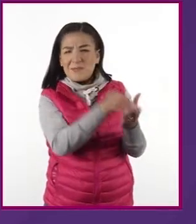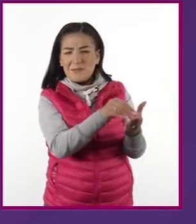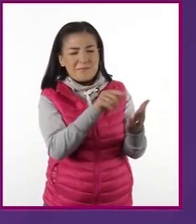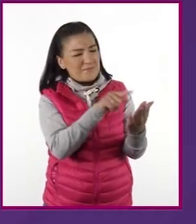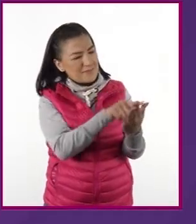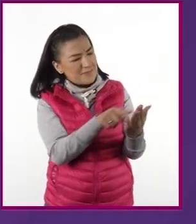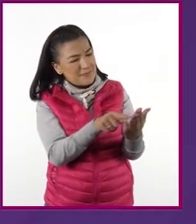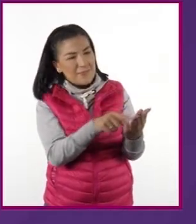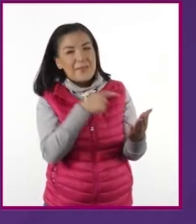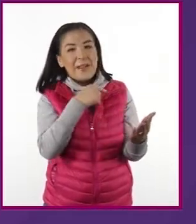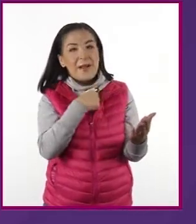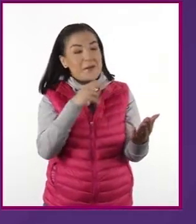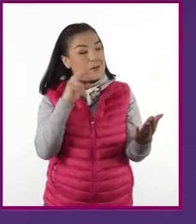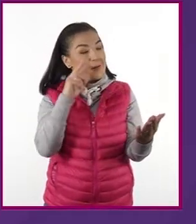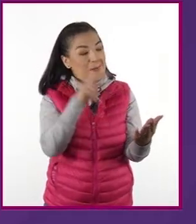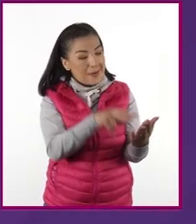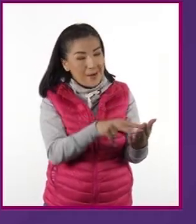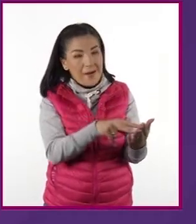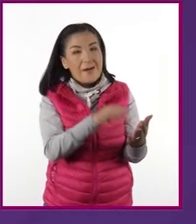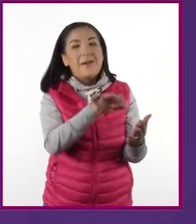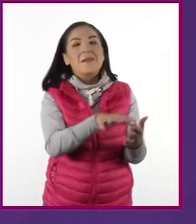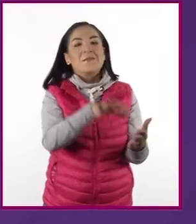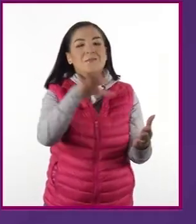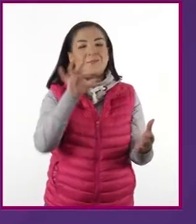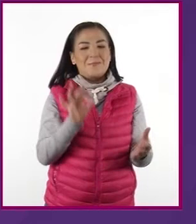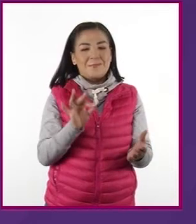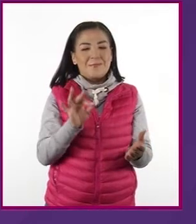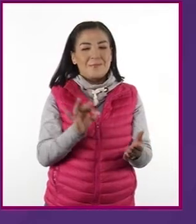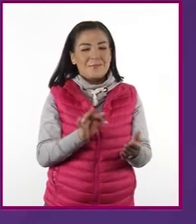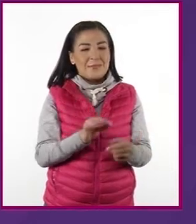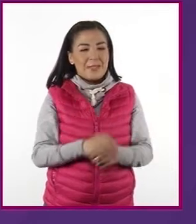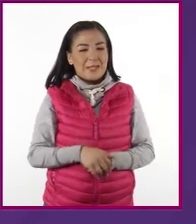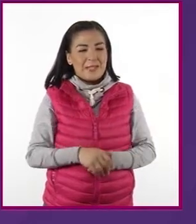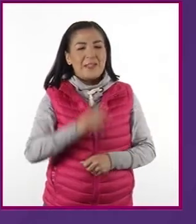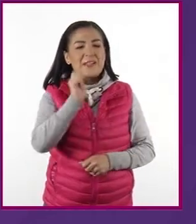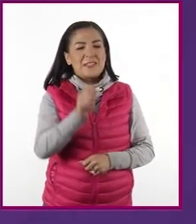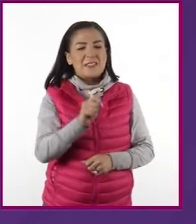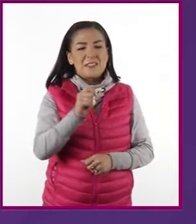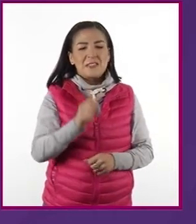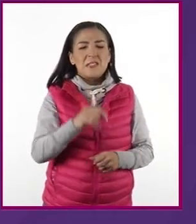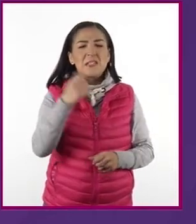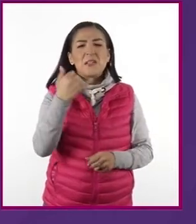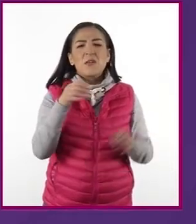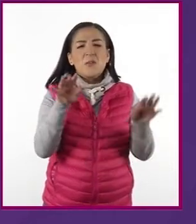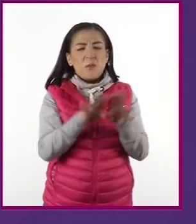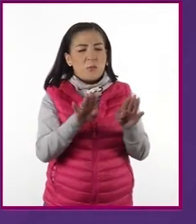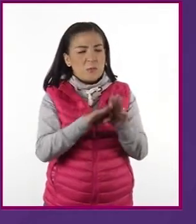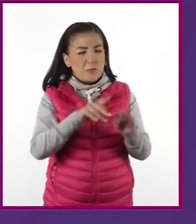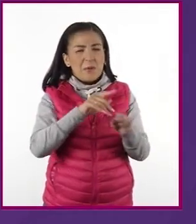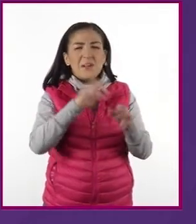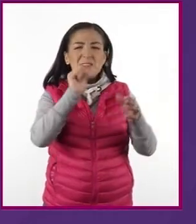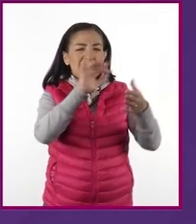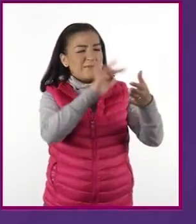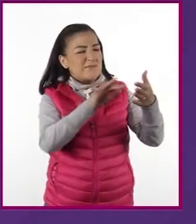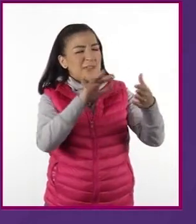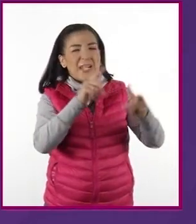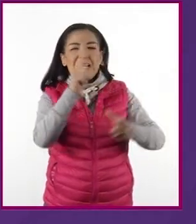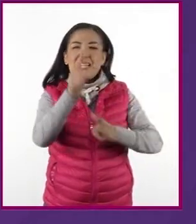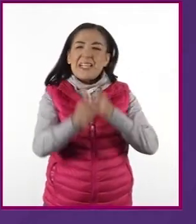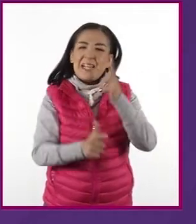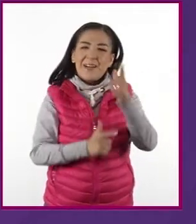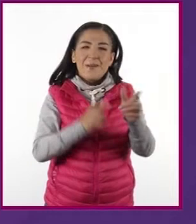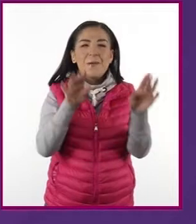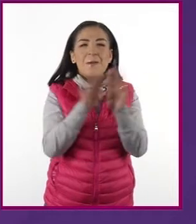sitio yermo. Al principio, se teje con lentitud, al paso de nuestra lectura,